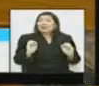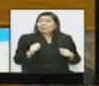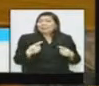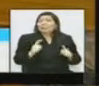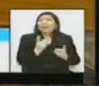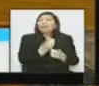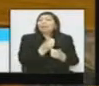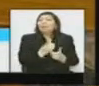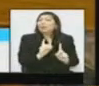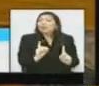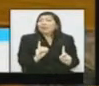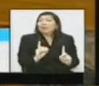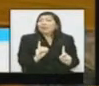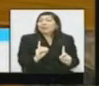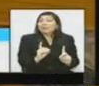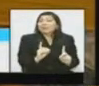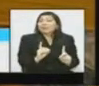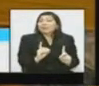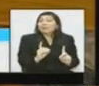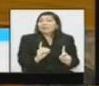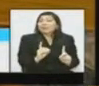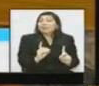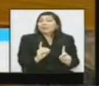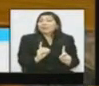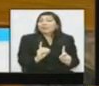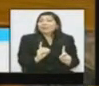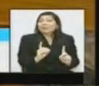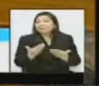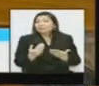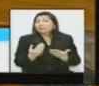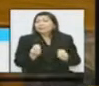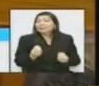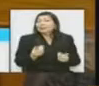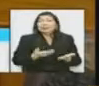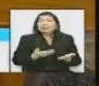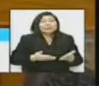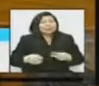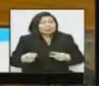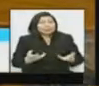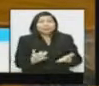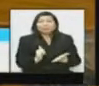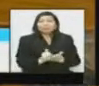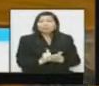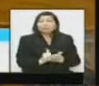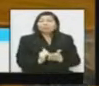y lamentablemente es mi modo apropiado